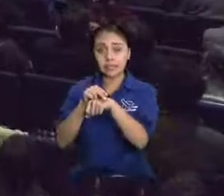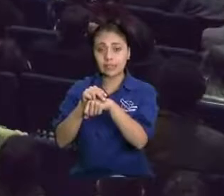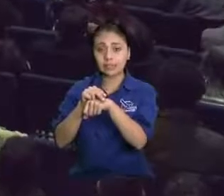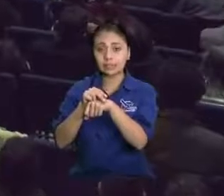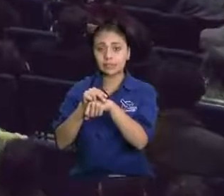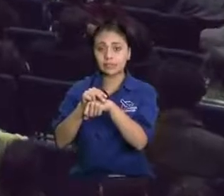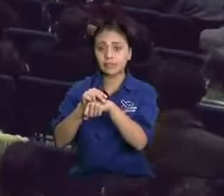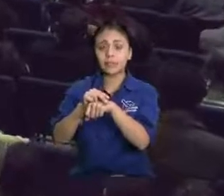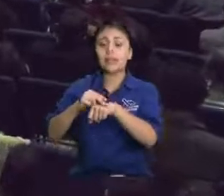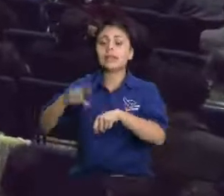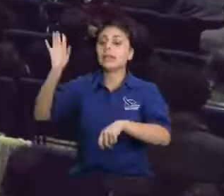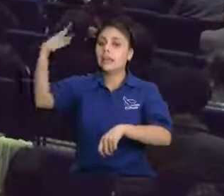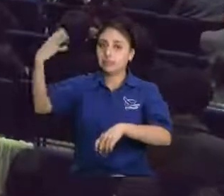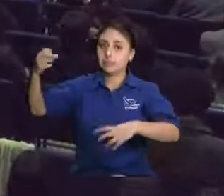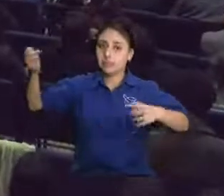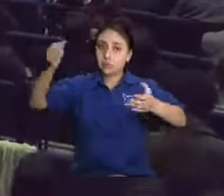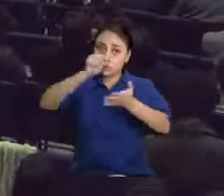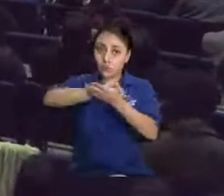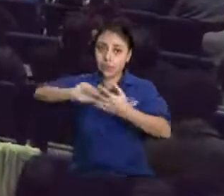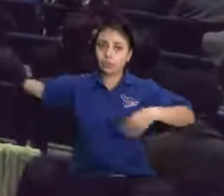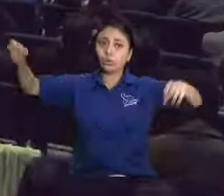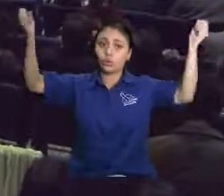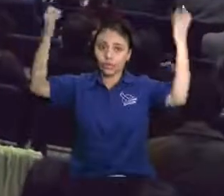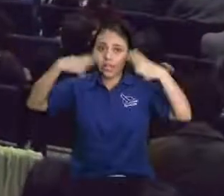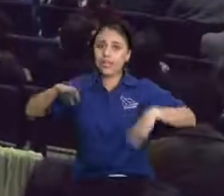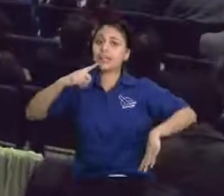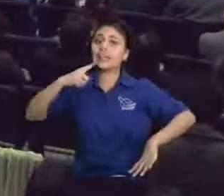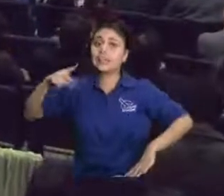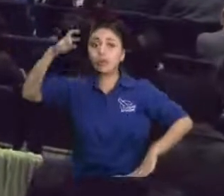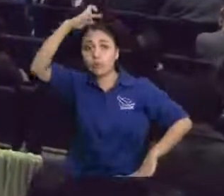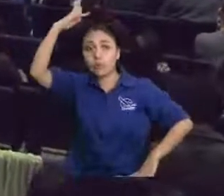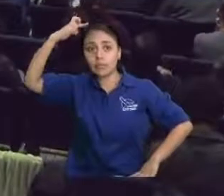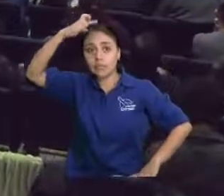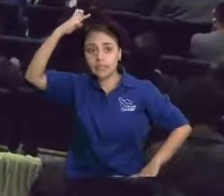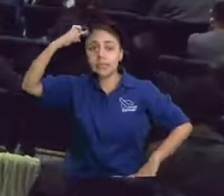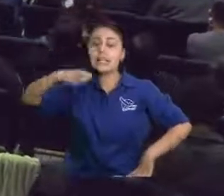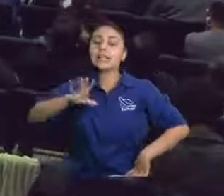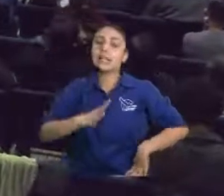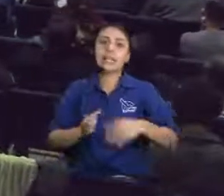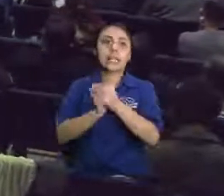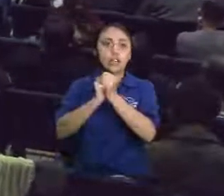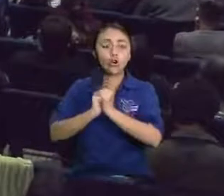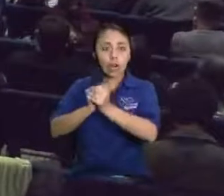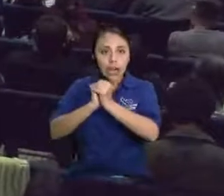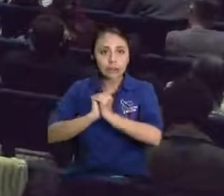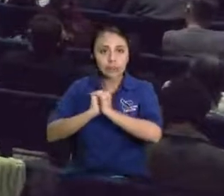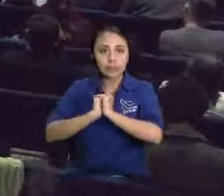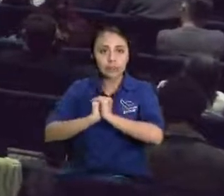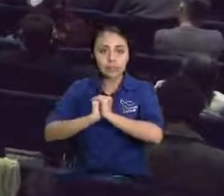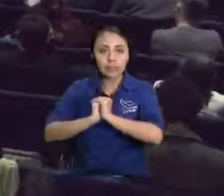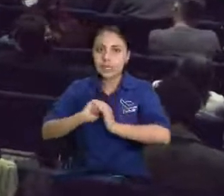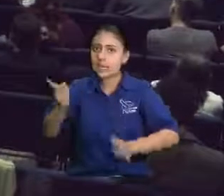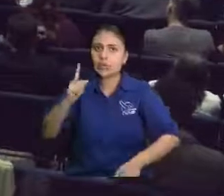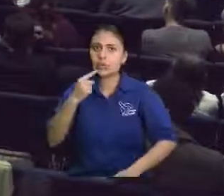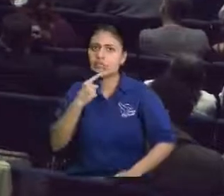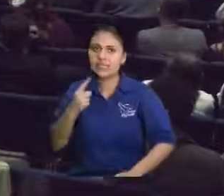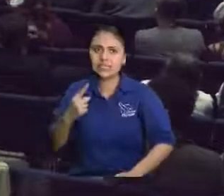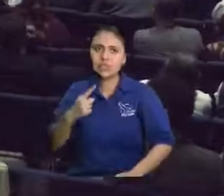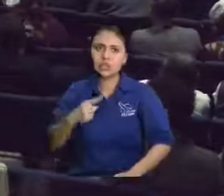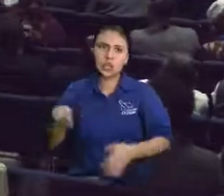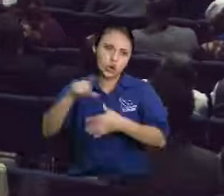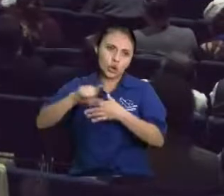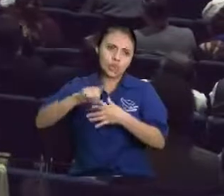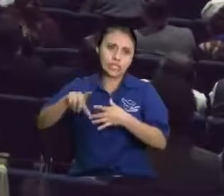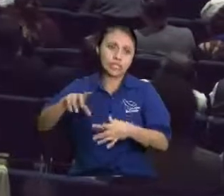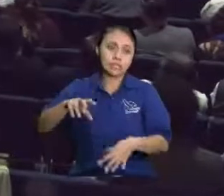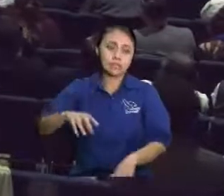por favor, que no se lo vaya a poner, que yo discierna, que por favor no vaya a menospreciar, no que se quede en la cafetería y entre comiendo chicle,